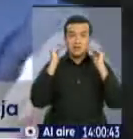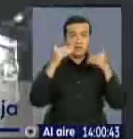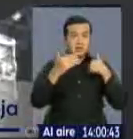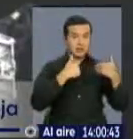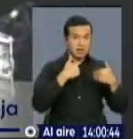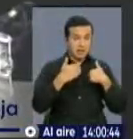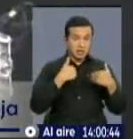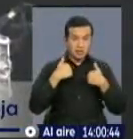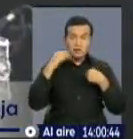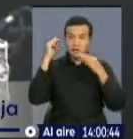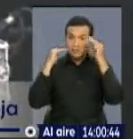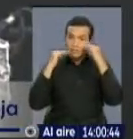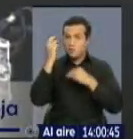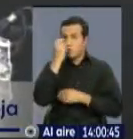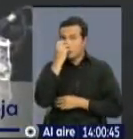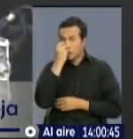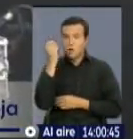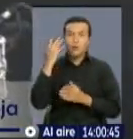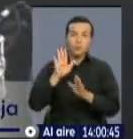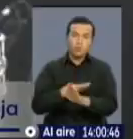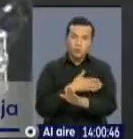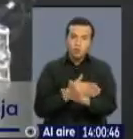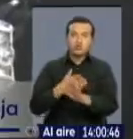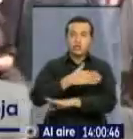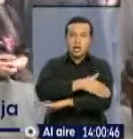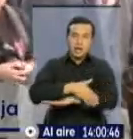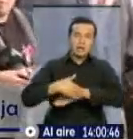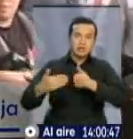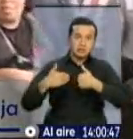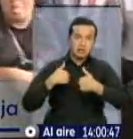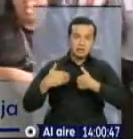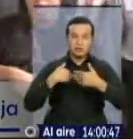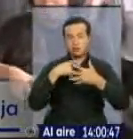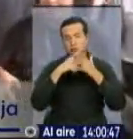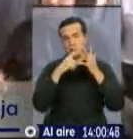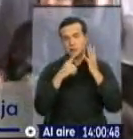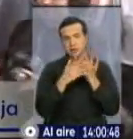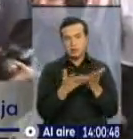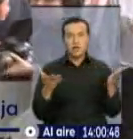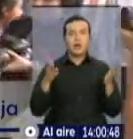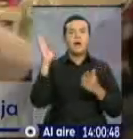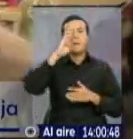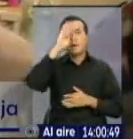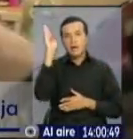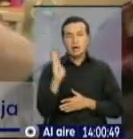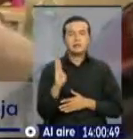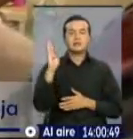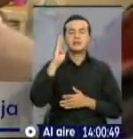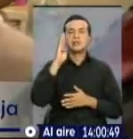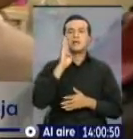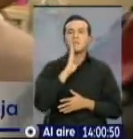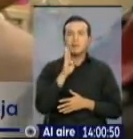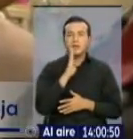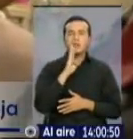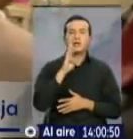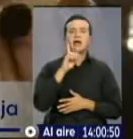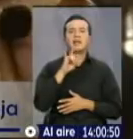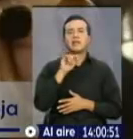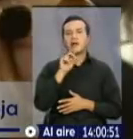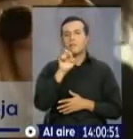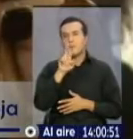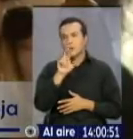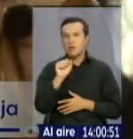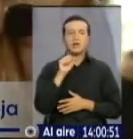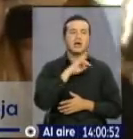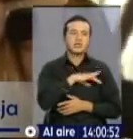teatro, mimo clown, música, teatro de calle y ensamblajes. Vienen de Brasil, España, Francia, Bélgica, Dinamarca, Colombia,